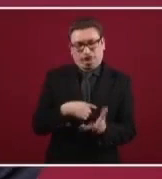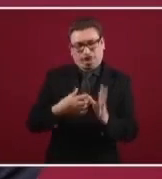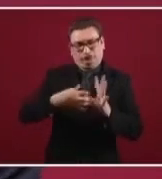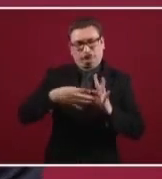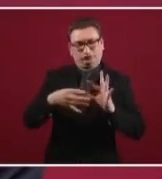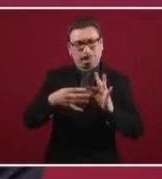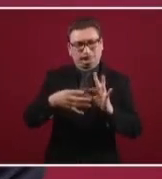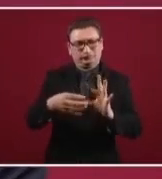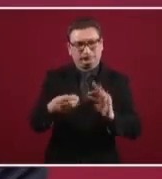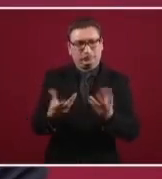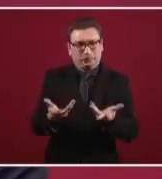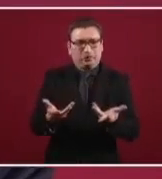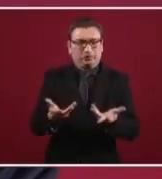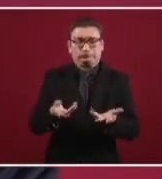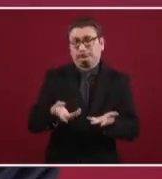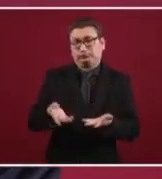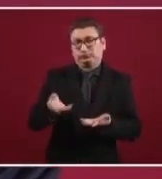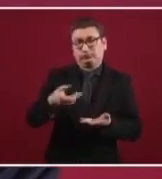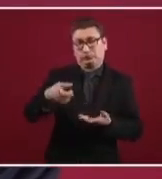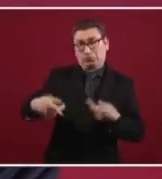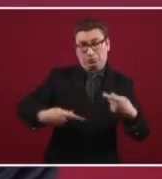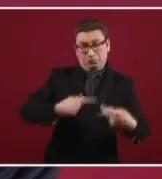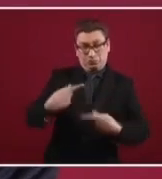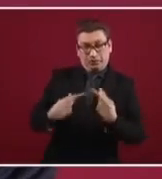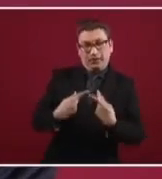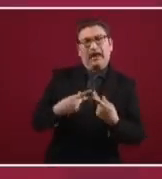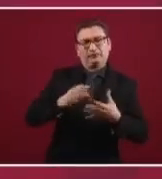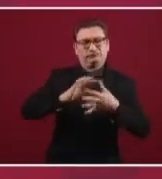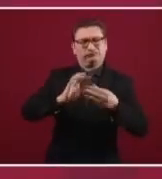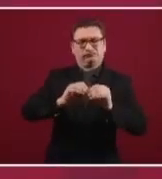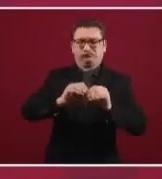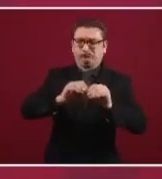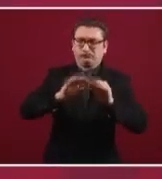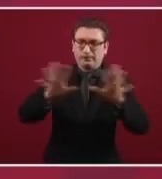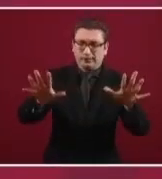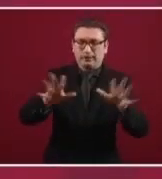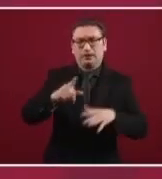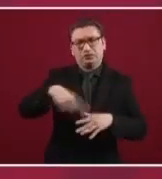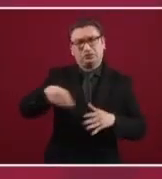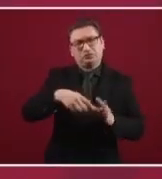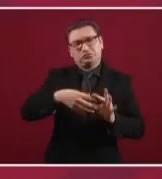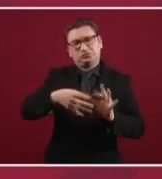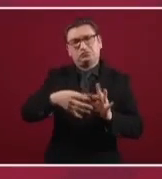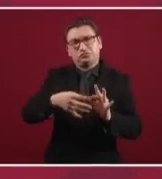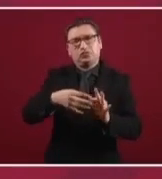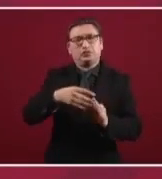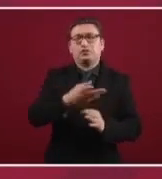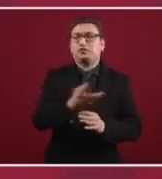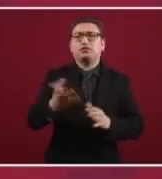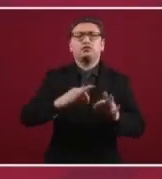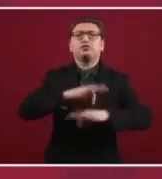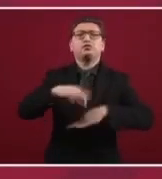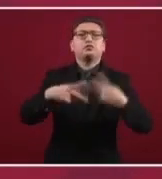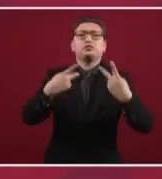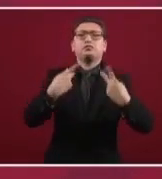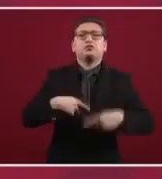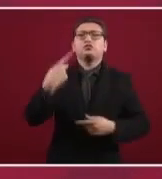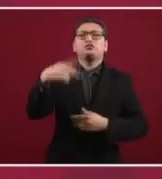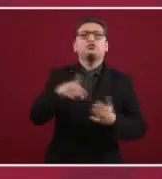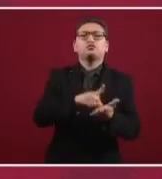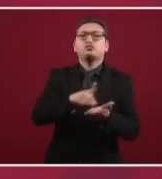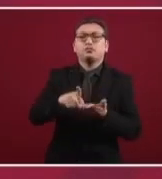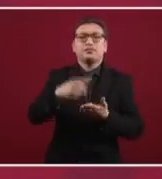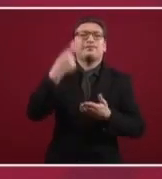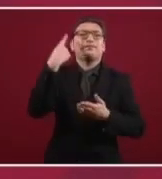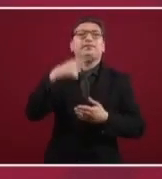se aclaren cosas y se garantice el derecho del pueblo a la